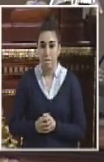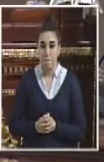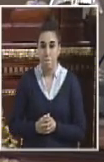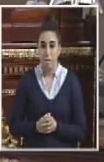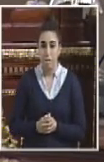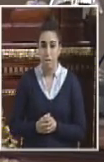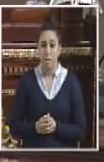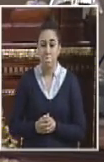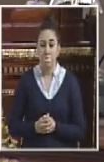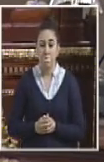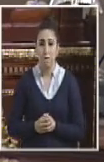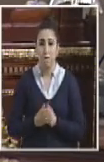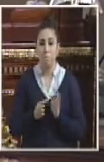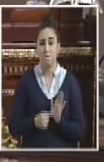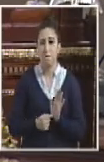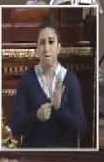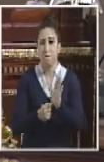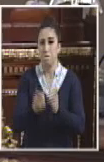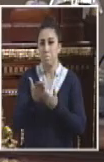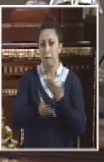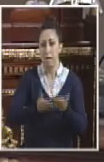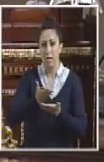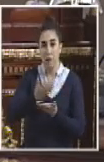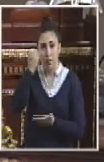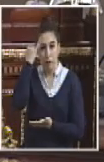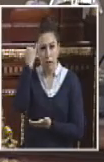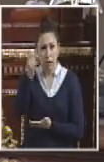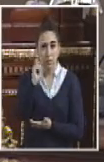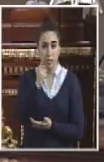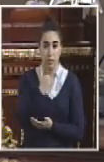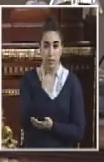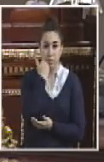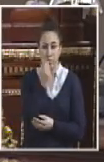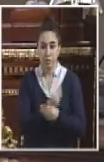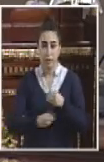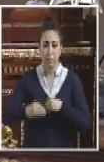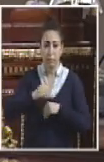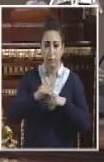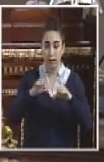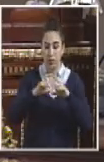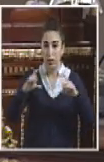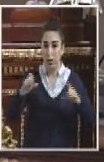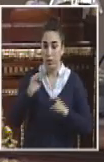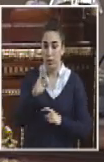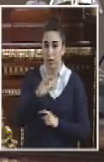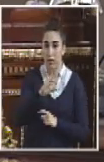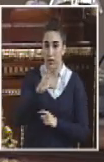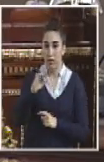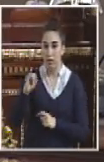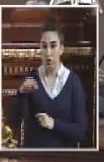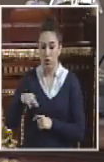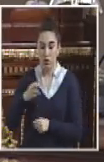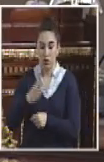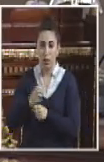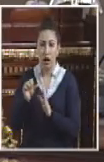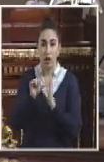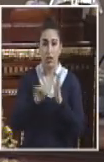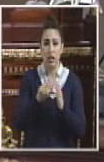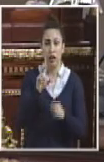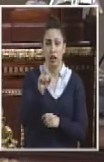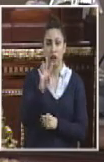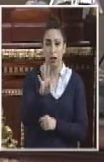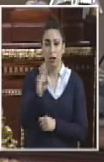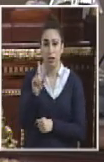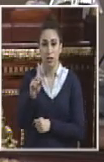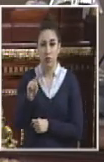Para presentar una iniciativa con proyecto de decreto por el que se adiciona una fracción tercera al artículo 34 ter de la Ley de